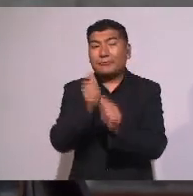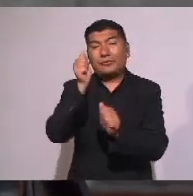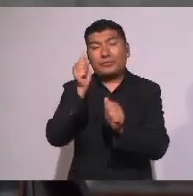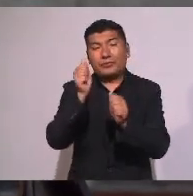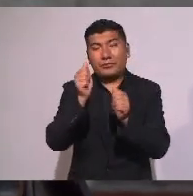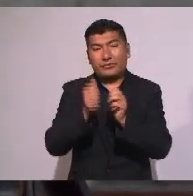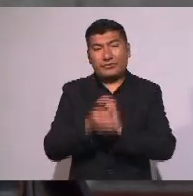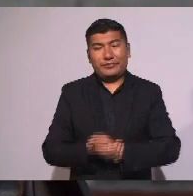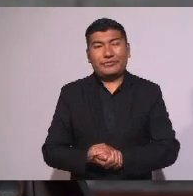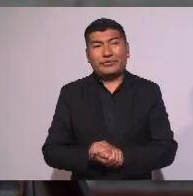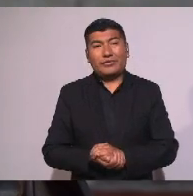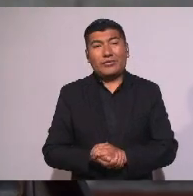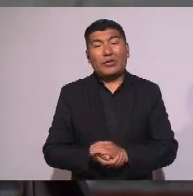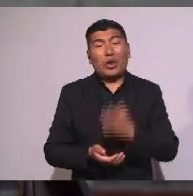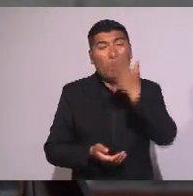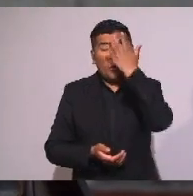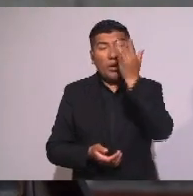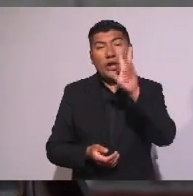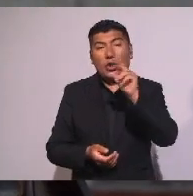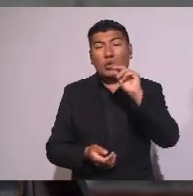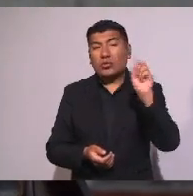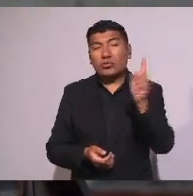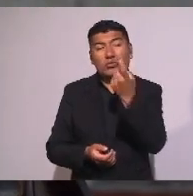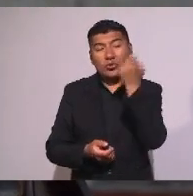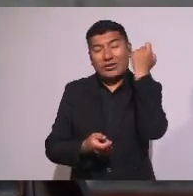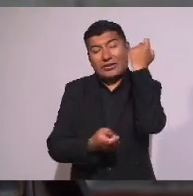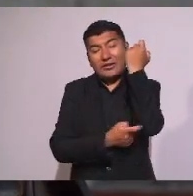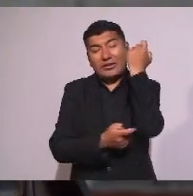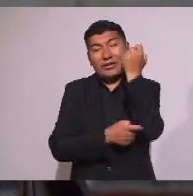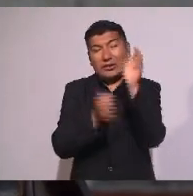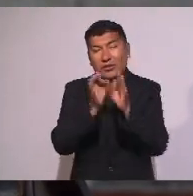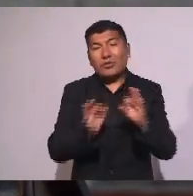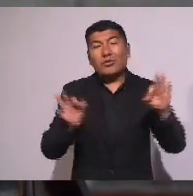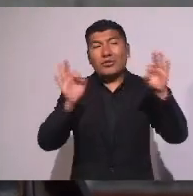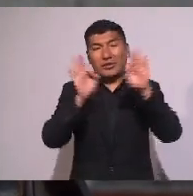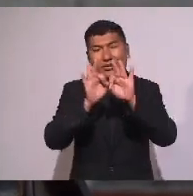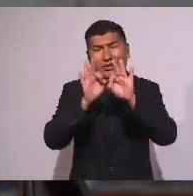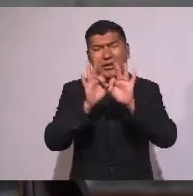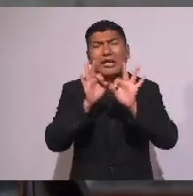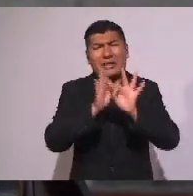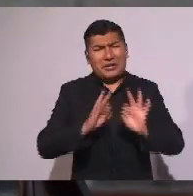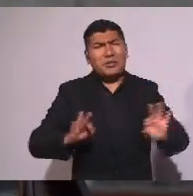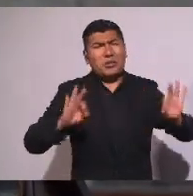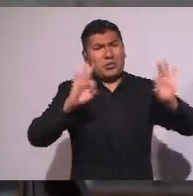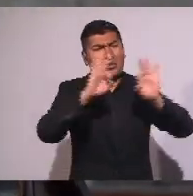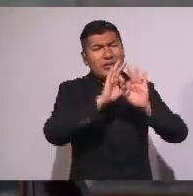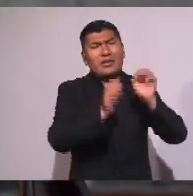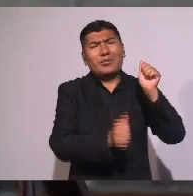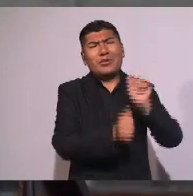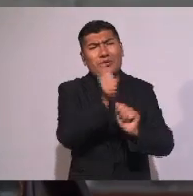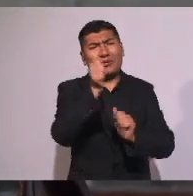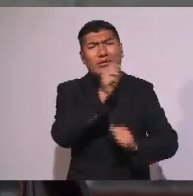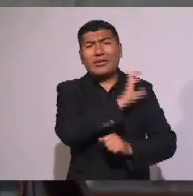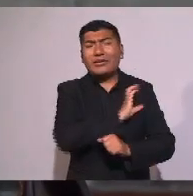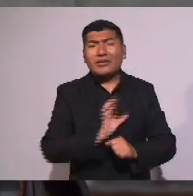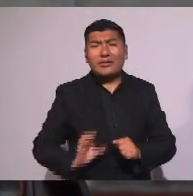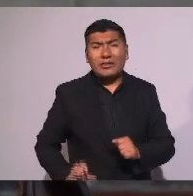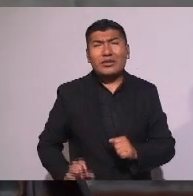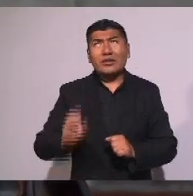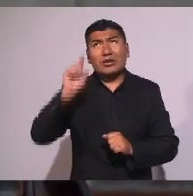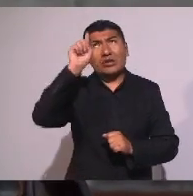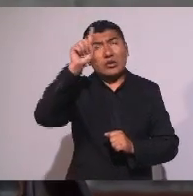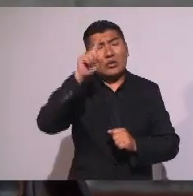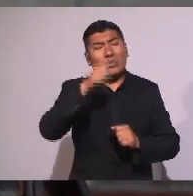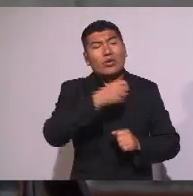Él. Porque no son las tentaciones lo importante es la victoria de Cristo sobre